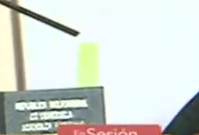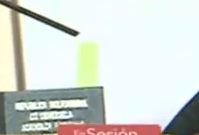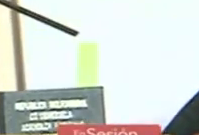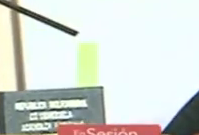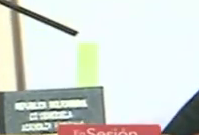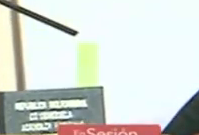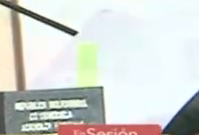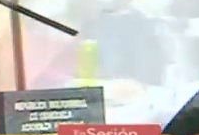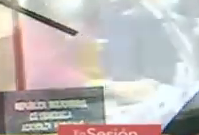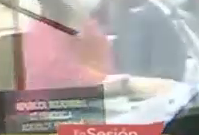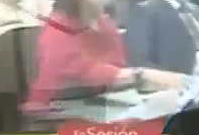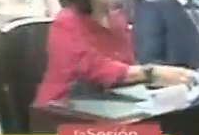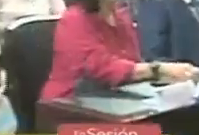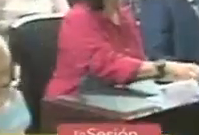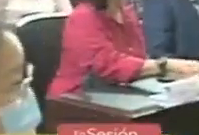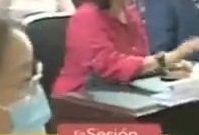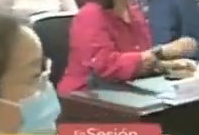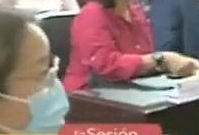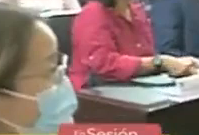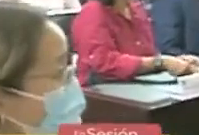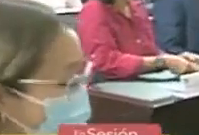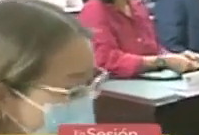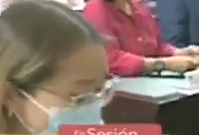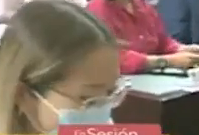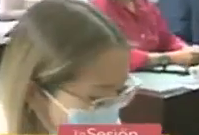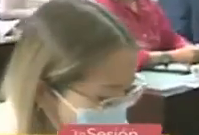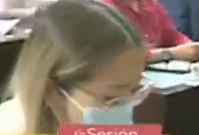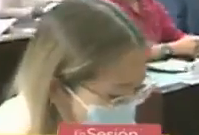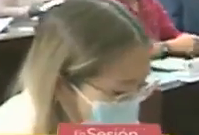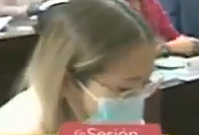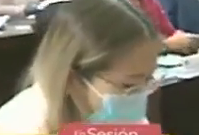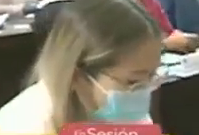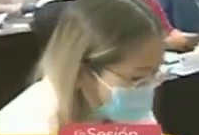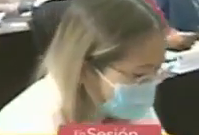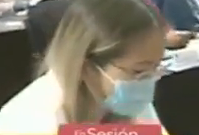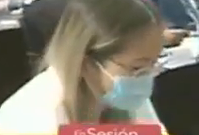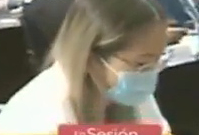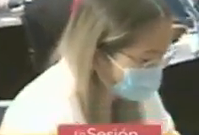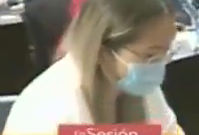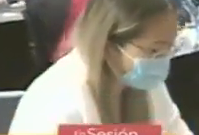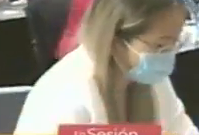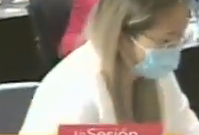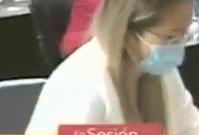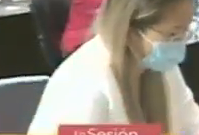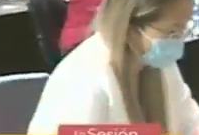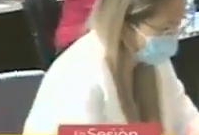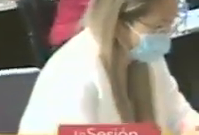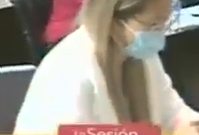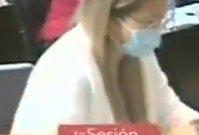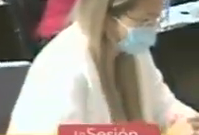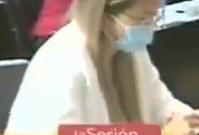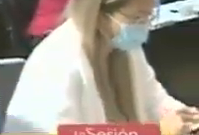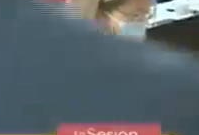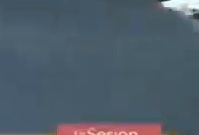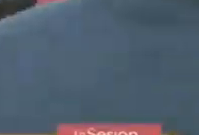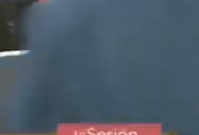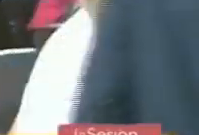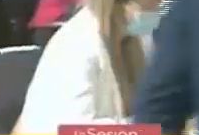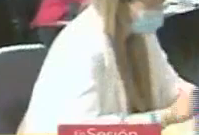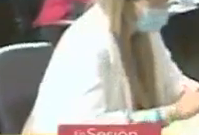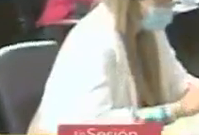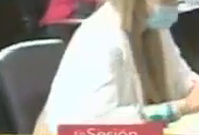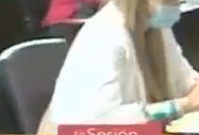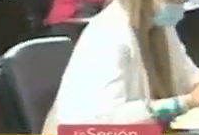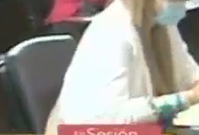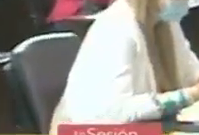continuación, el presidente ordenó dar lectura a la cuenta. Se leyó el primer punto de la cuenta referido a comunicaciones suscritas